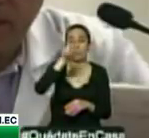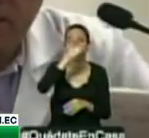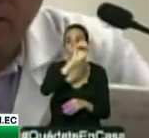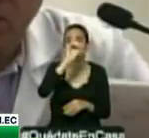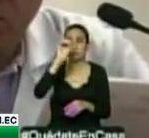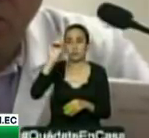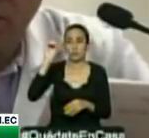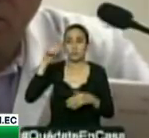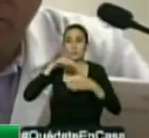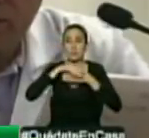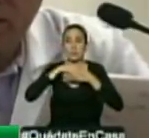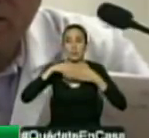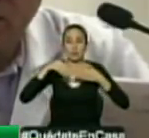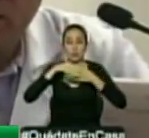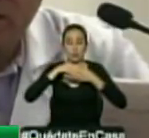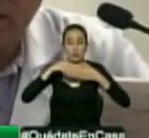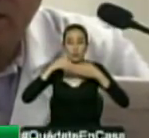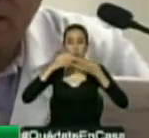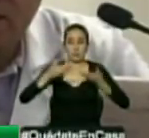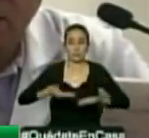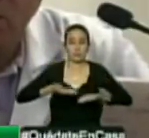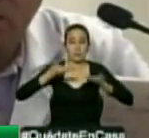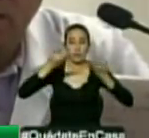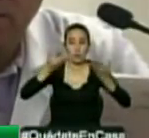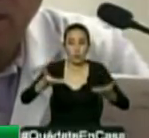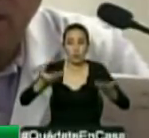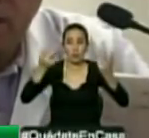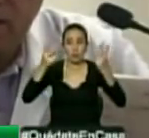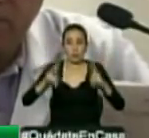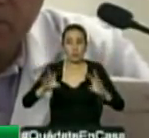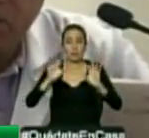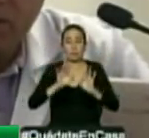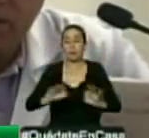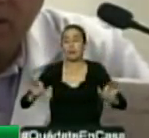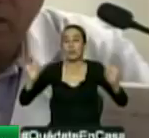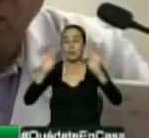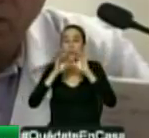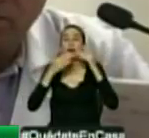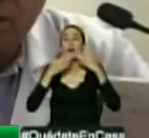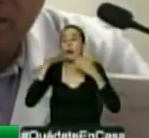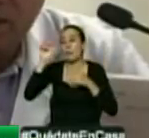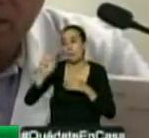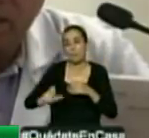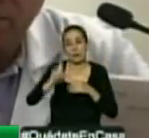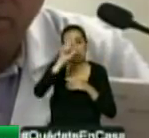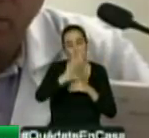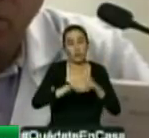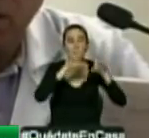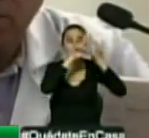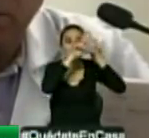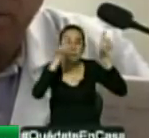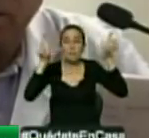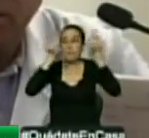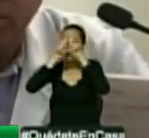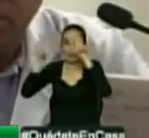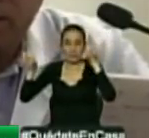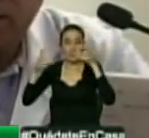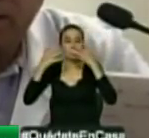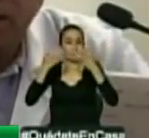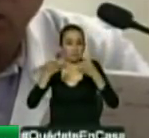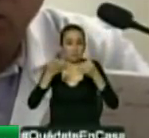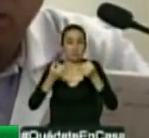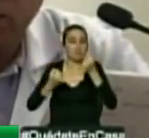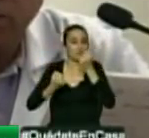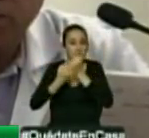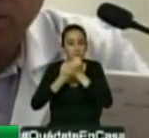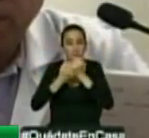2 millones de dólares han sido no solamente ofrecidas, sino se están canalizando ya, y de personas que quieren o de empresas que quieren o que prefieren